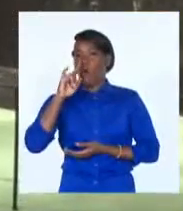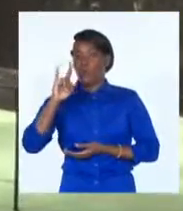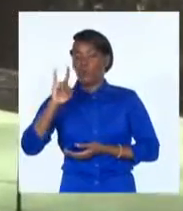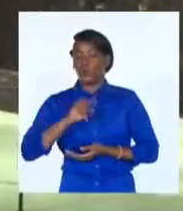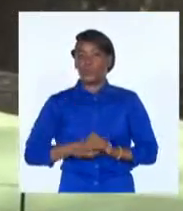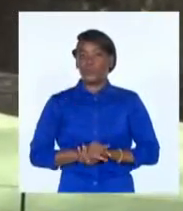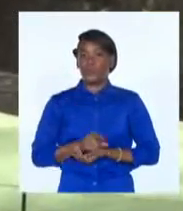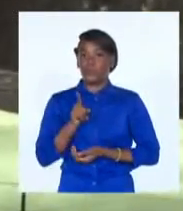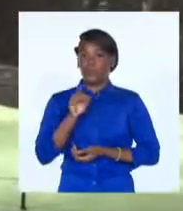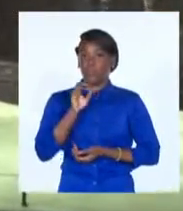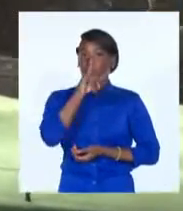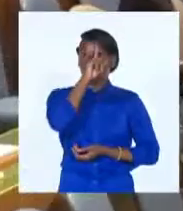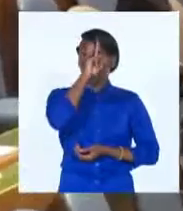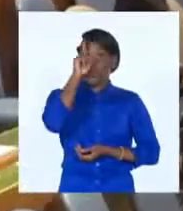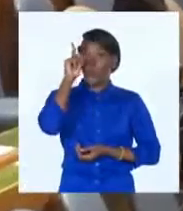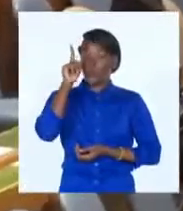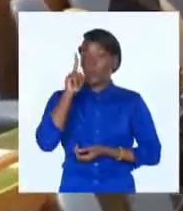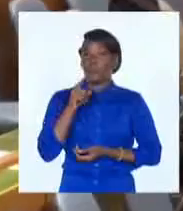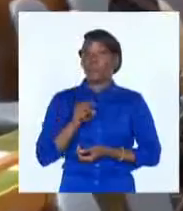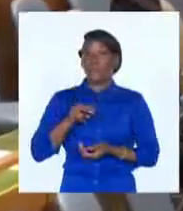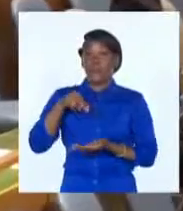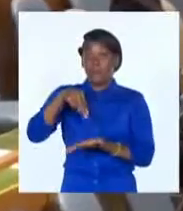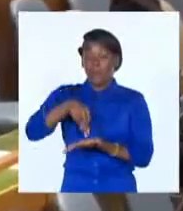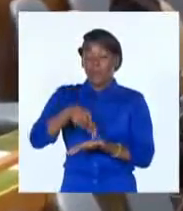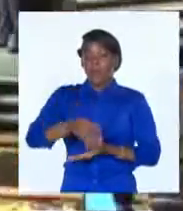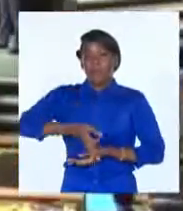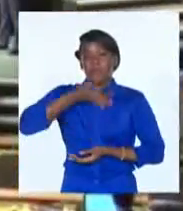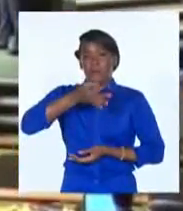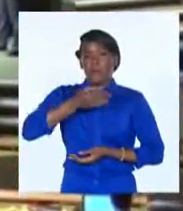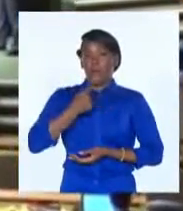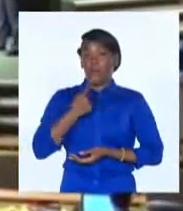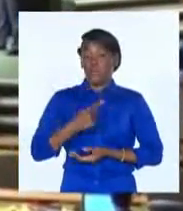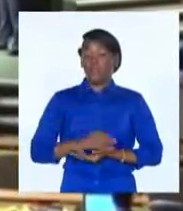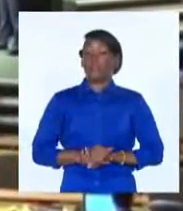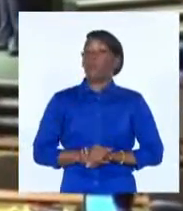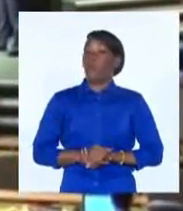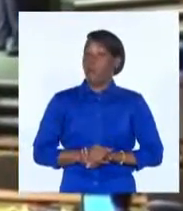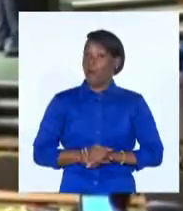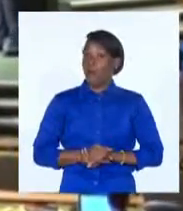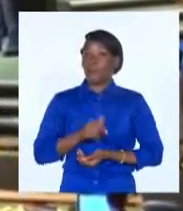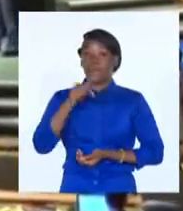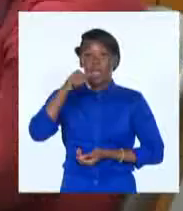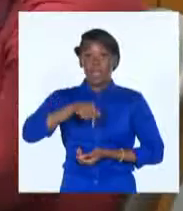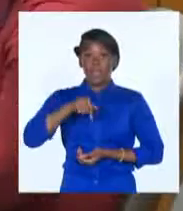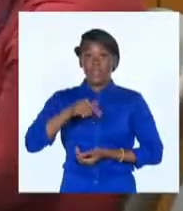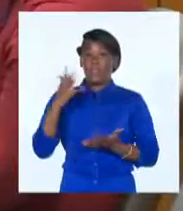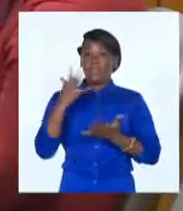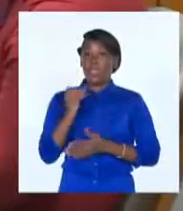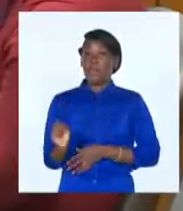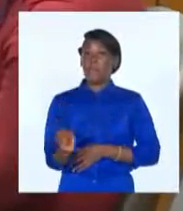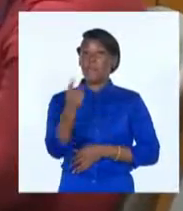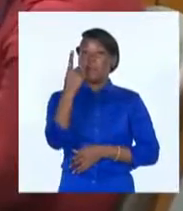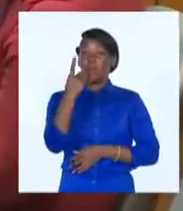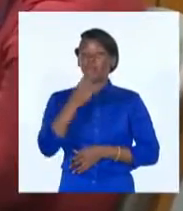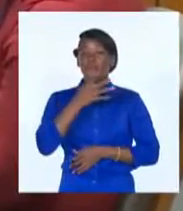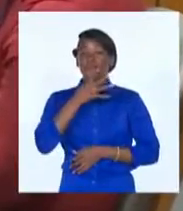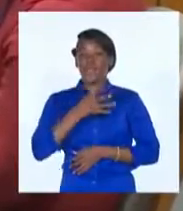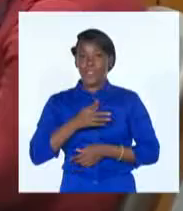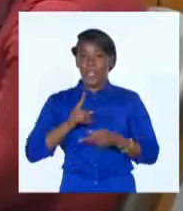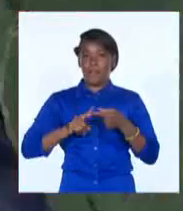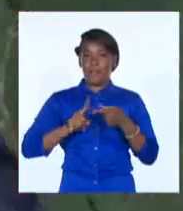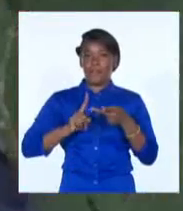Unidas, en sus palabras iniciales evocó la presencia en esta tribuna internacional de Fidel, Raúl, el Che y